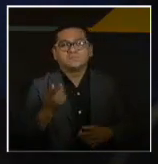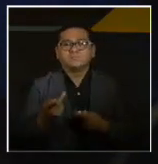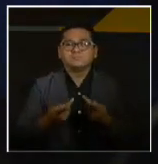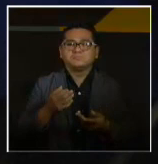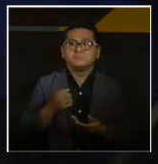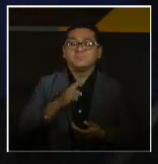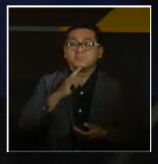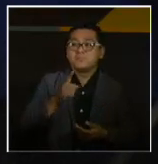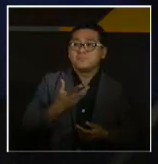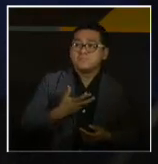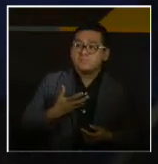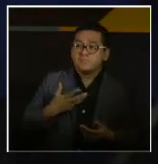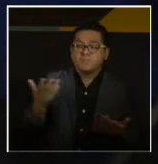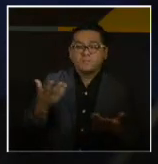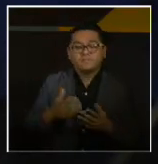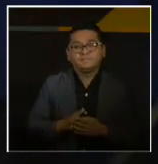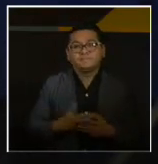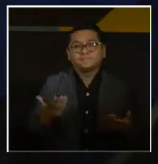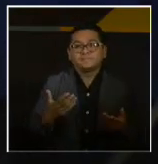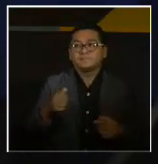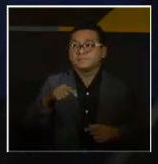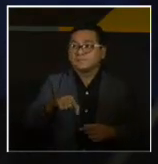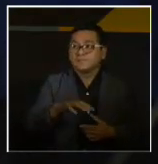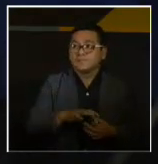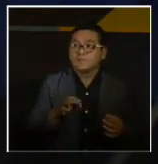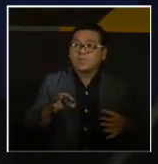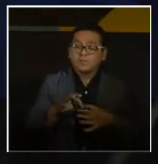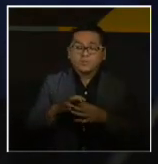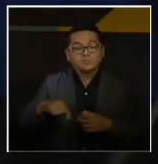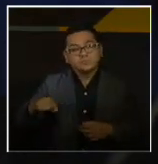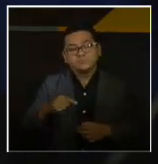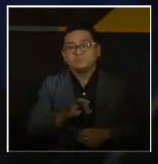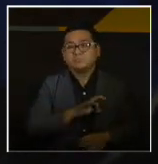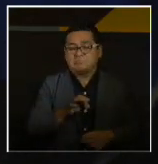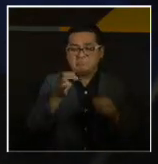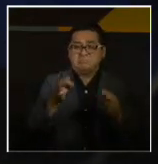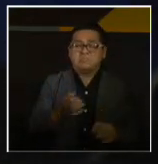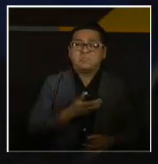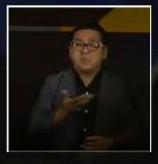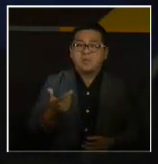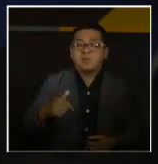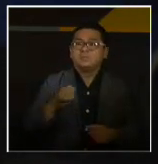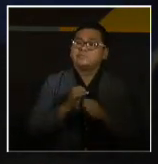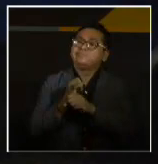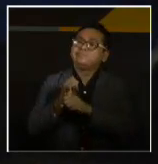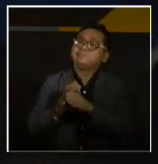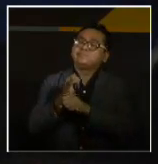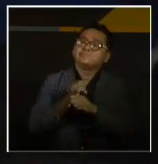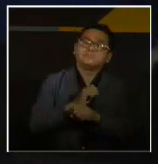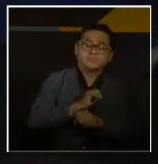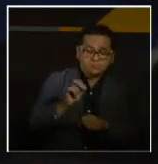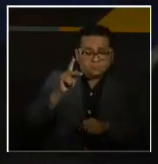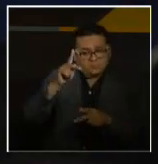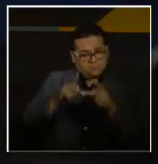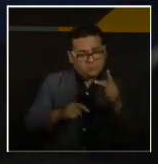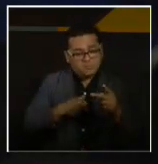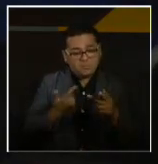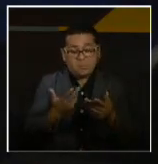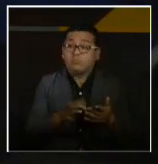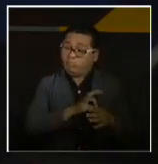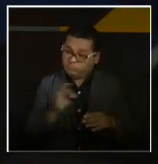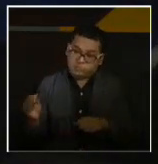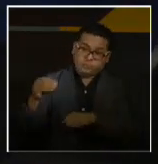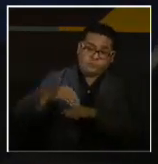productivo. Tenemos que crear a través de esta unidad las condiciones para que la investigación permita a quienes